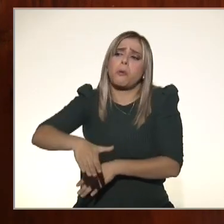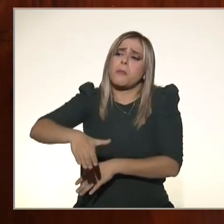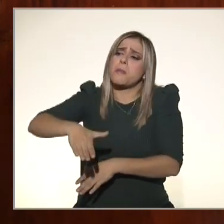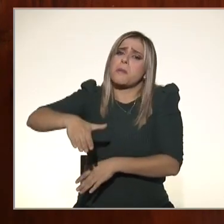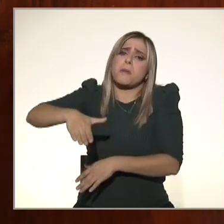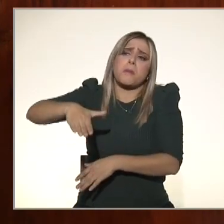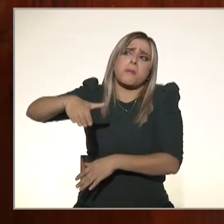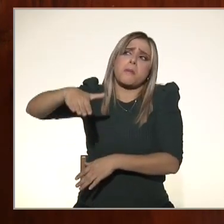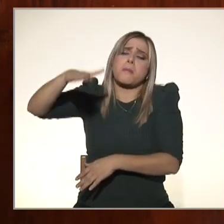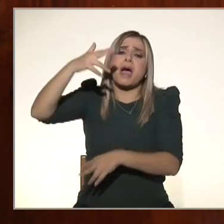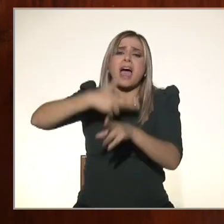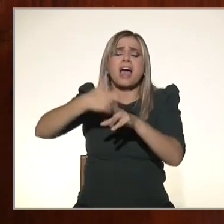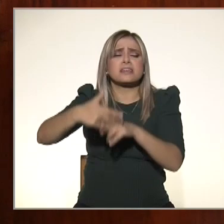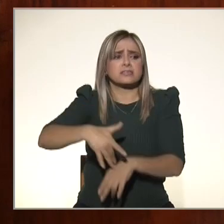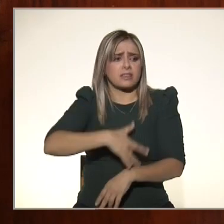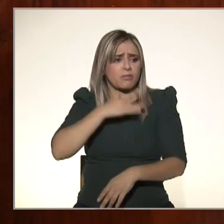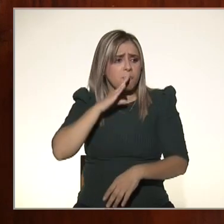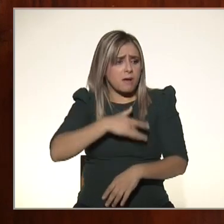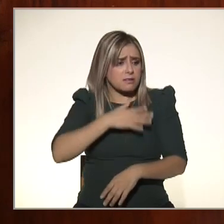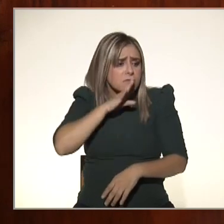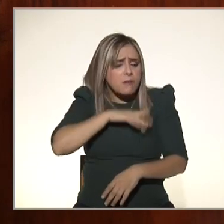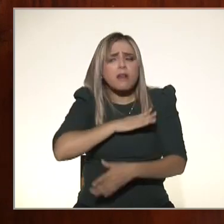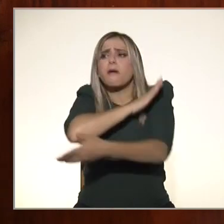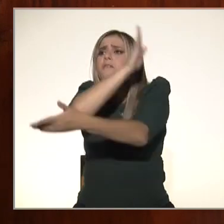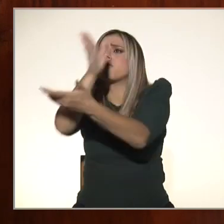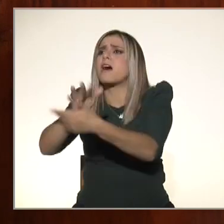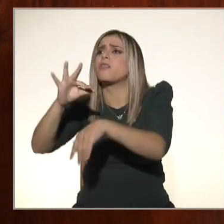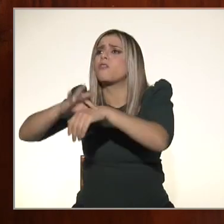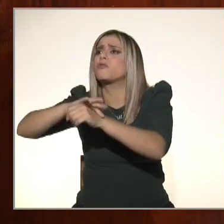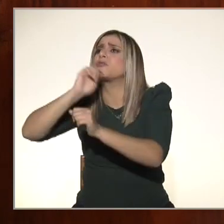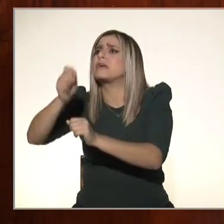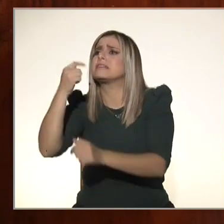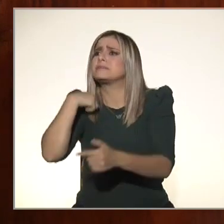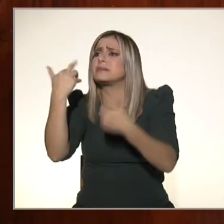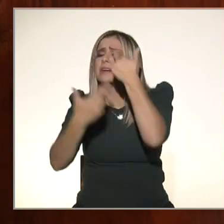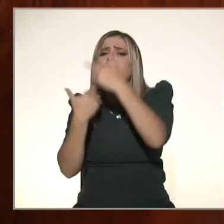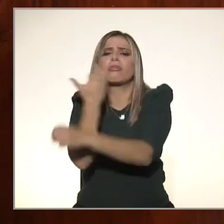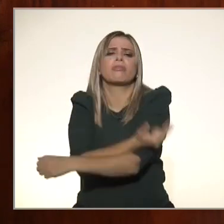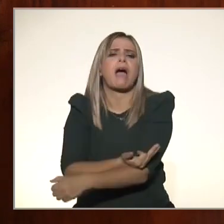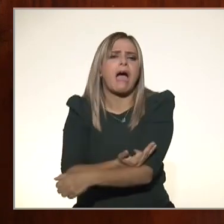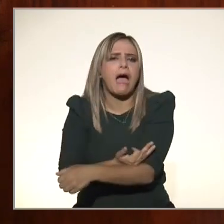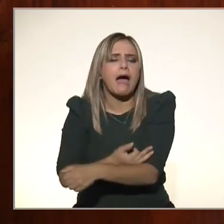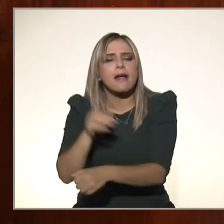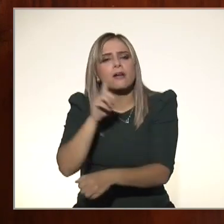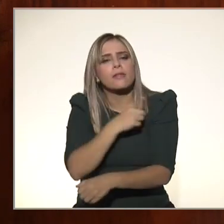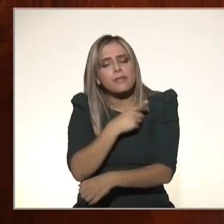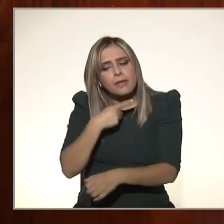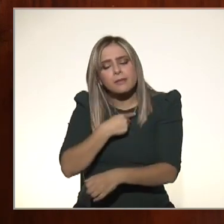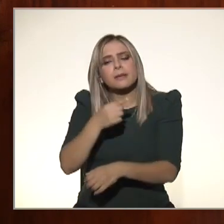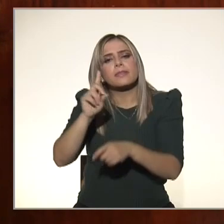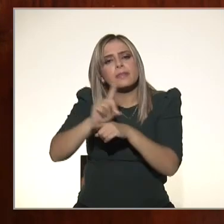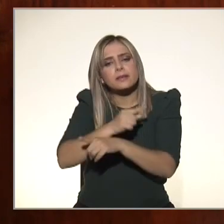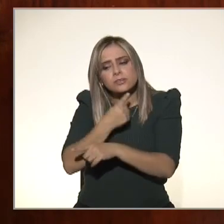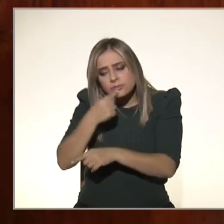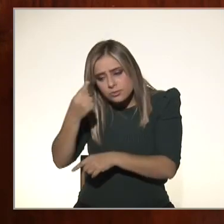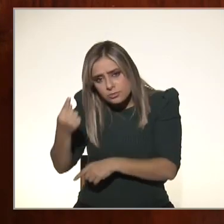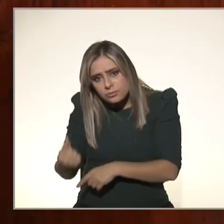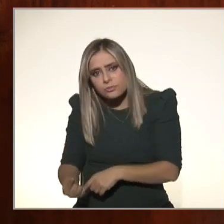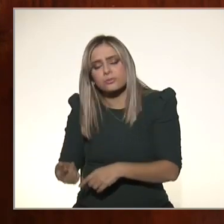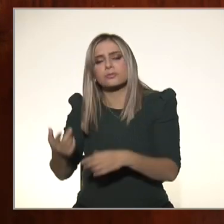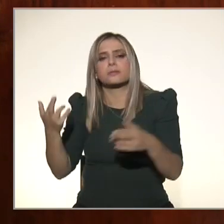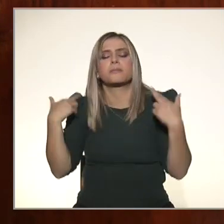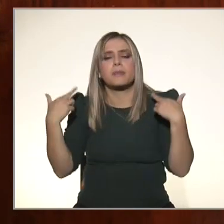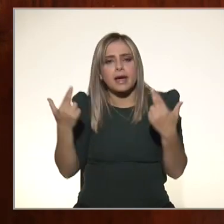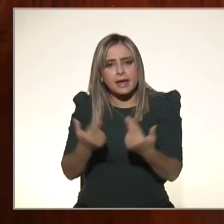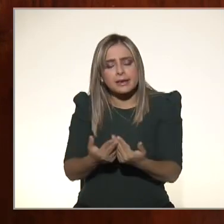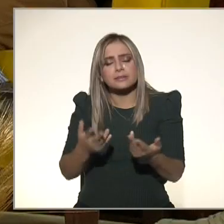hay que cambiar ese Que hay que cambiar, patrón. exactamente. Y bueno, yo creo que también, ahorita que mencionaban, pues los maestros en las escuelas pues